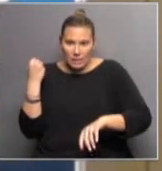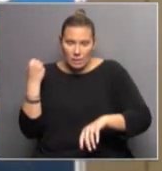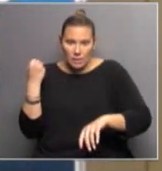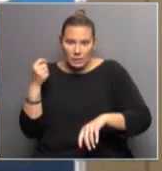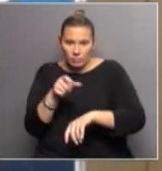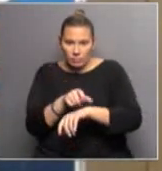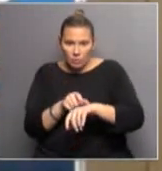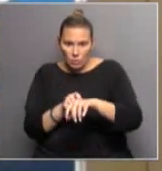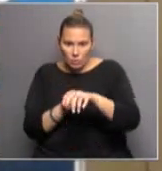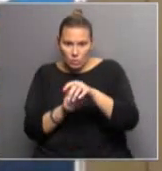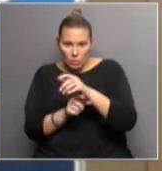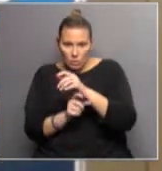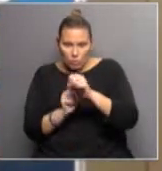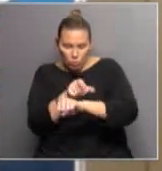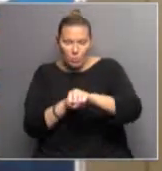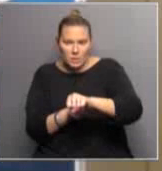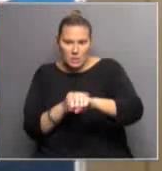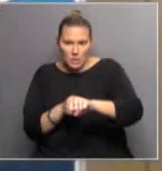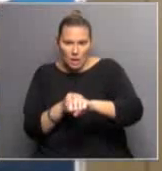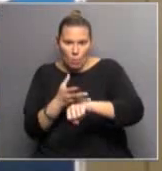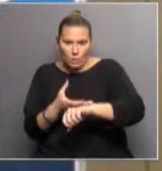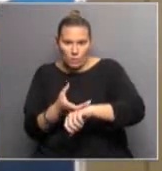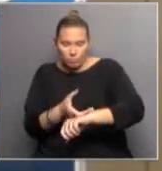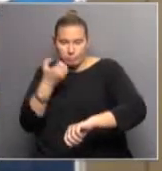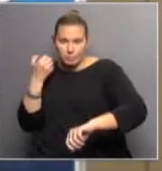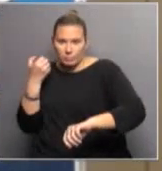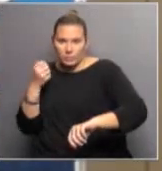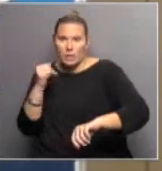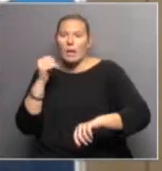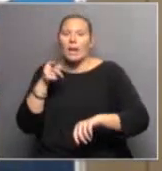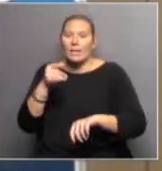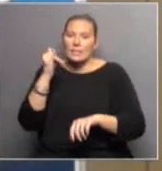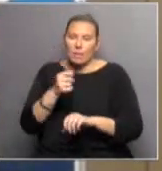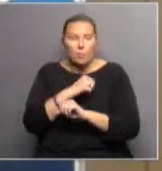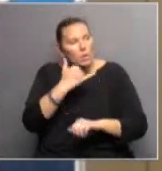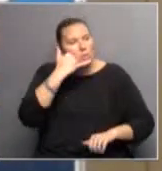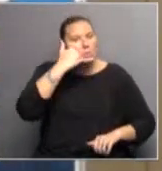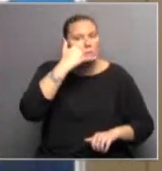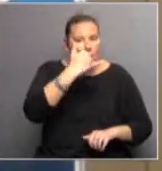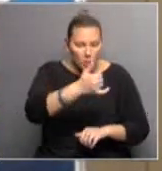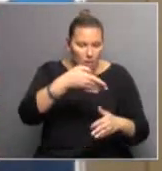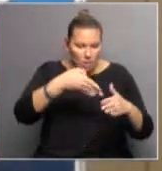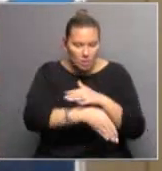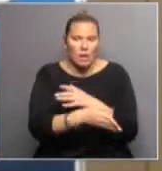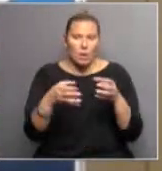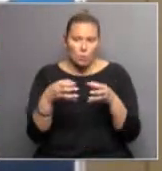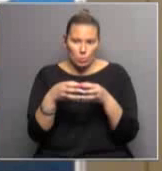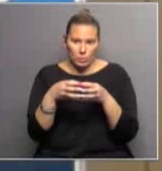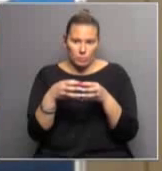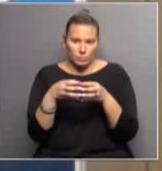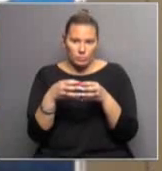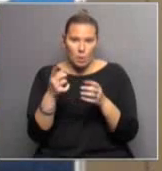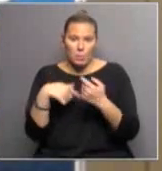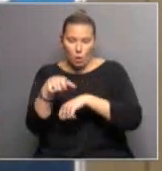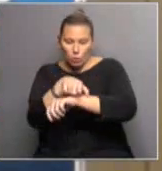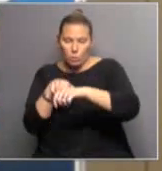tobillera, de dispositivo electrónico, y cuando los desconectan, ahí sí pueden llamarnos e ingresar al grupo. Pero con